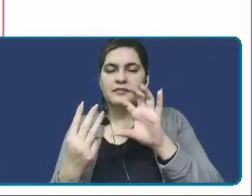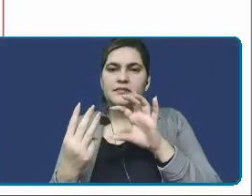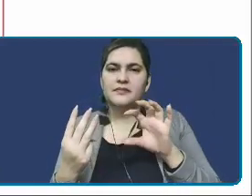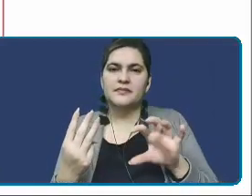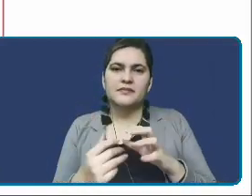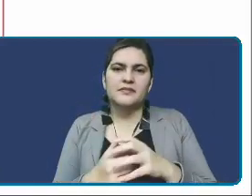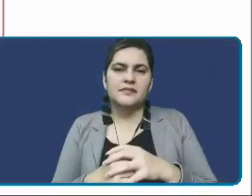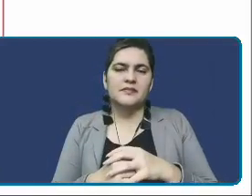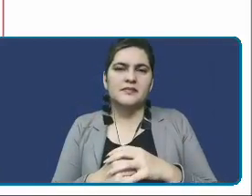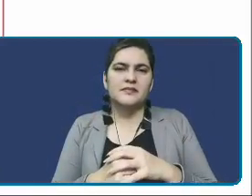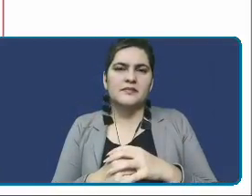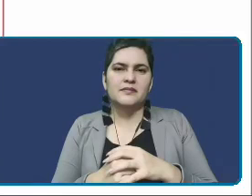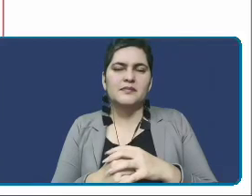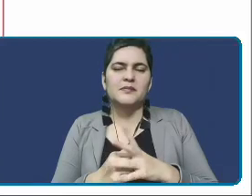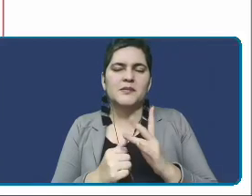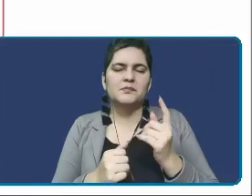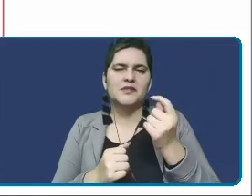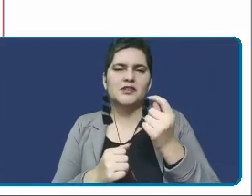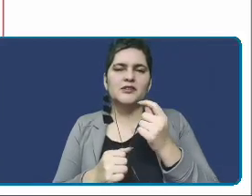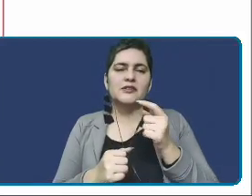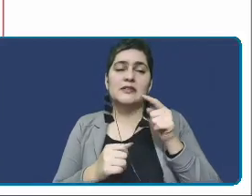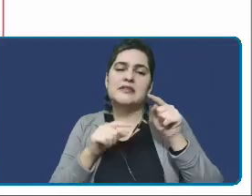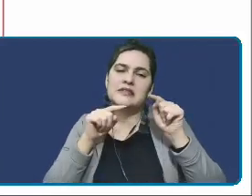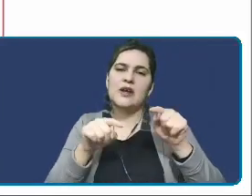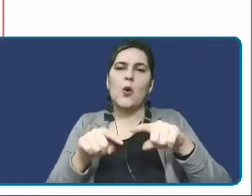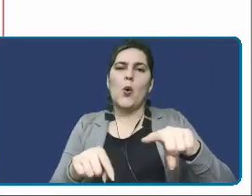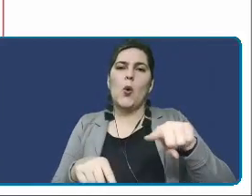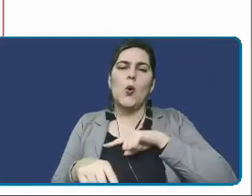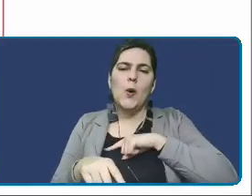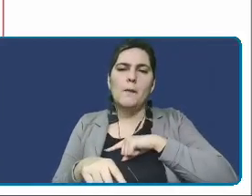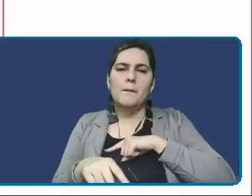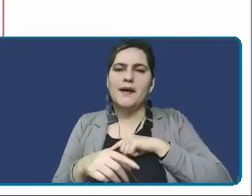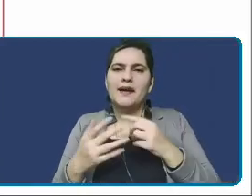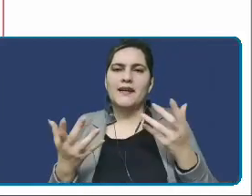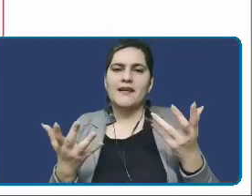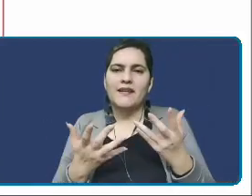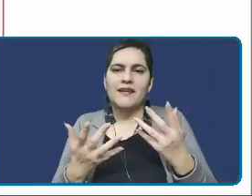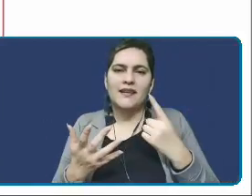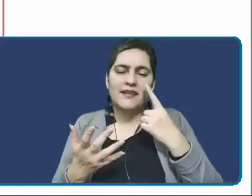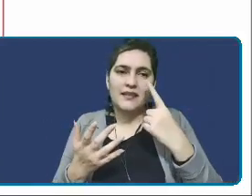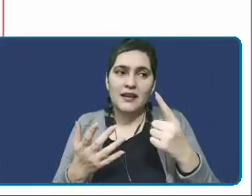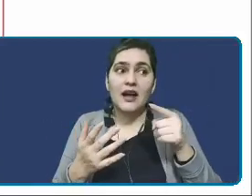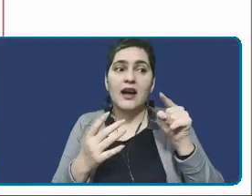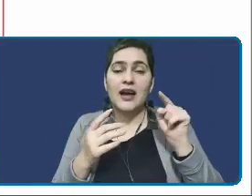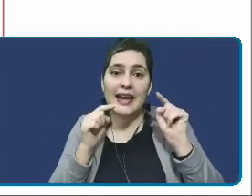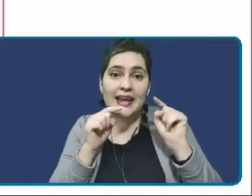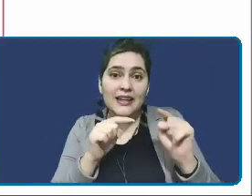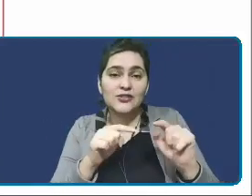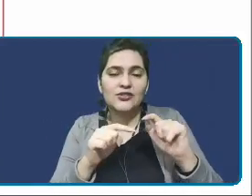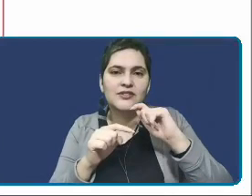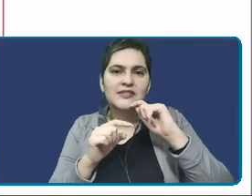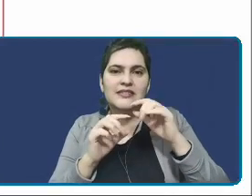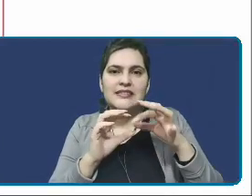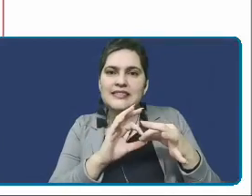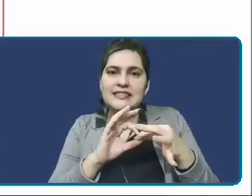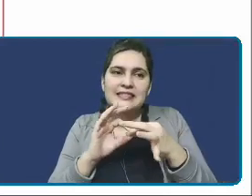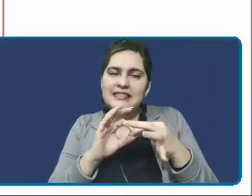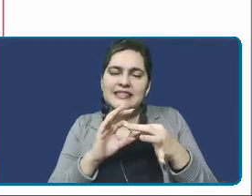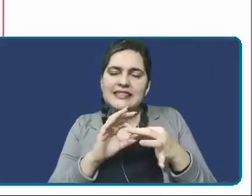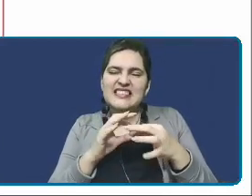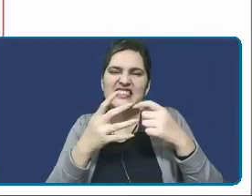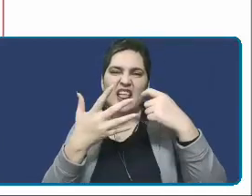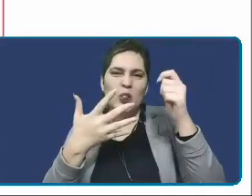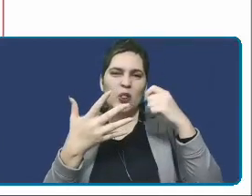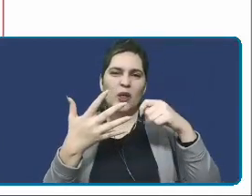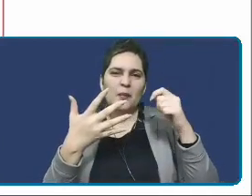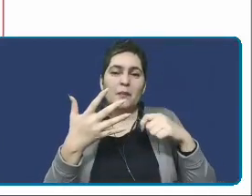como la culpa o la causa, ¿no es cierto?, de que algunas de estas cosas podían estar relacionadas con los síntomas en